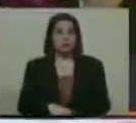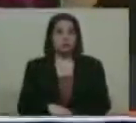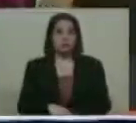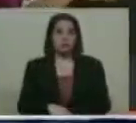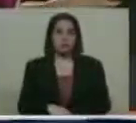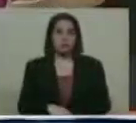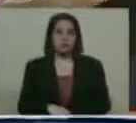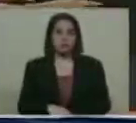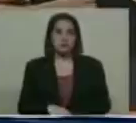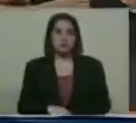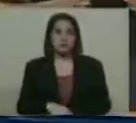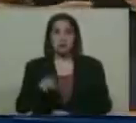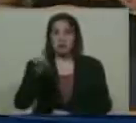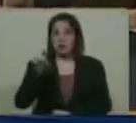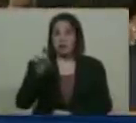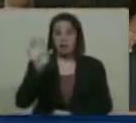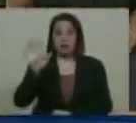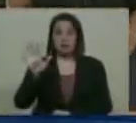Así lo creyó,